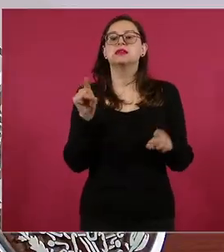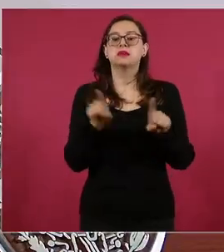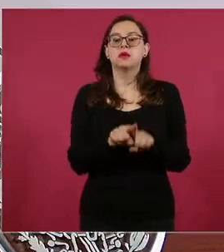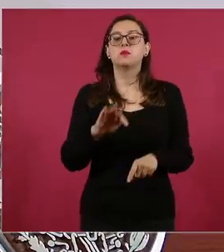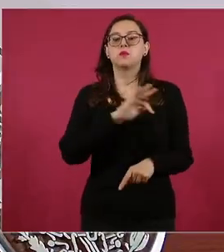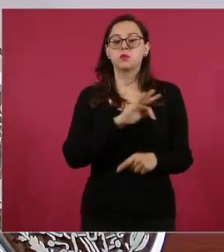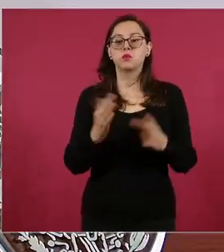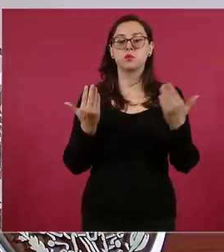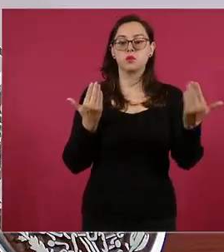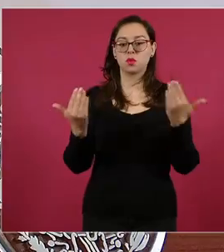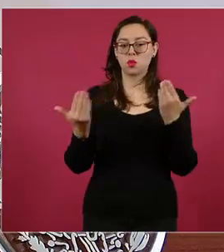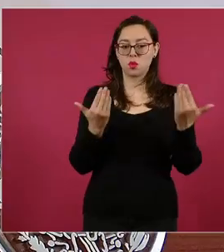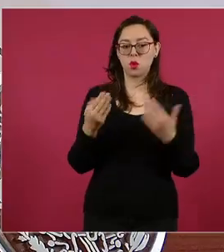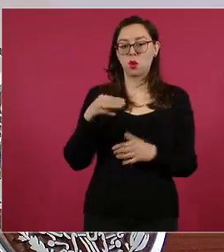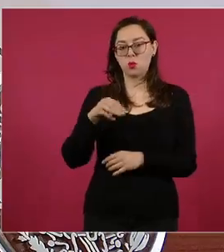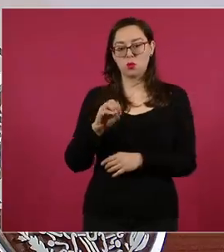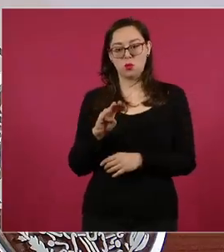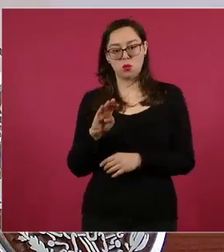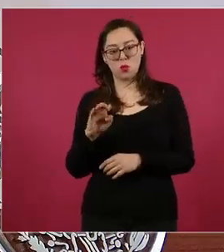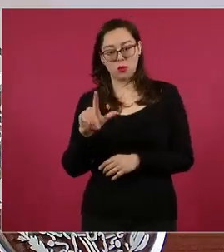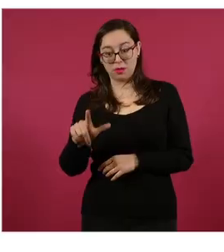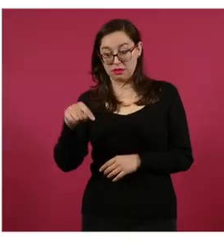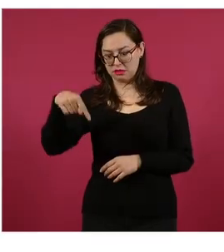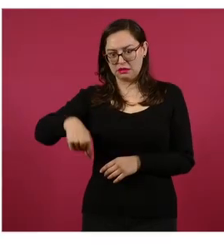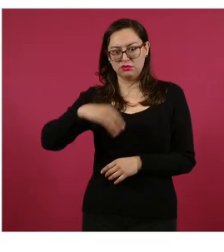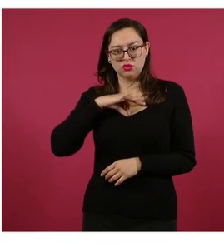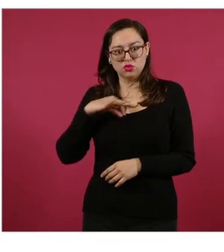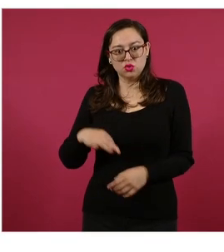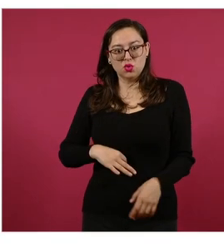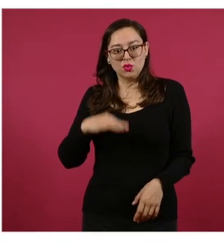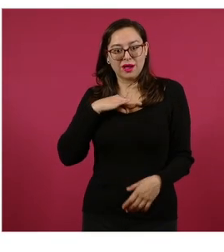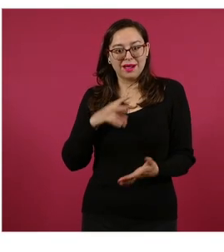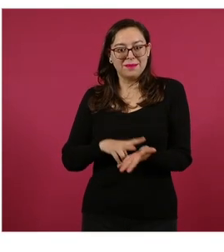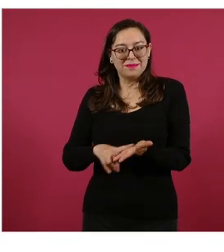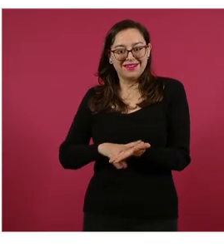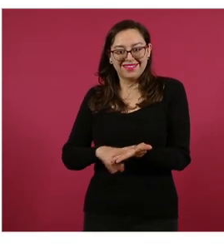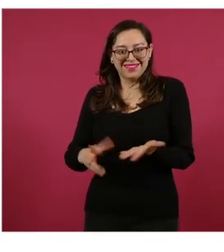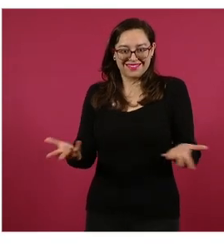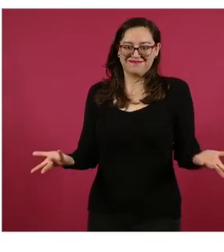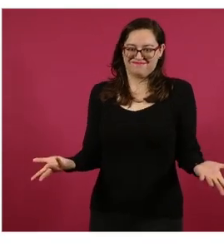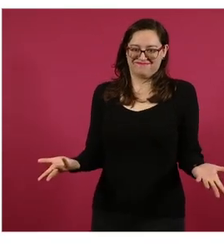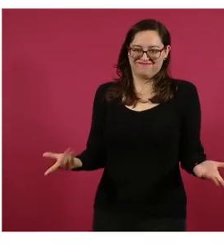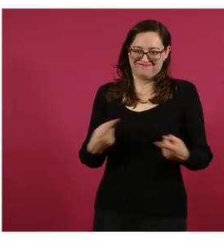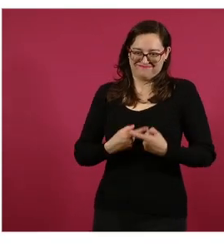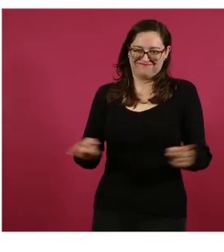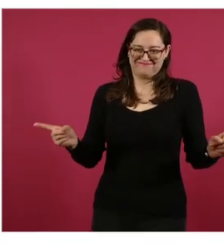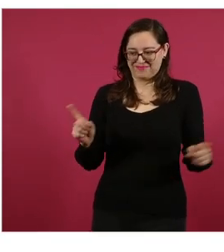encontrar a Móvil aquí en Toluca, Estado de México, con el precio de la regular, véanlo,